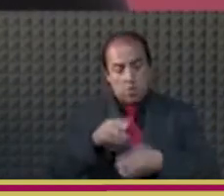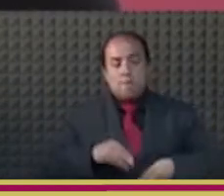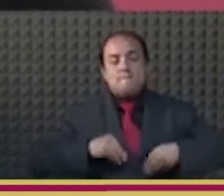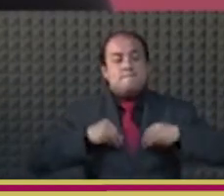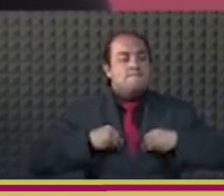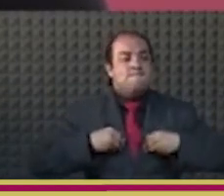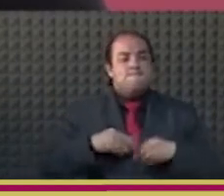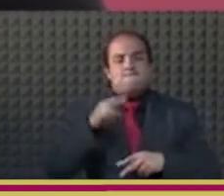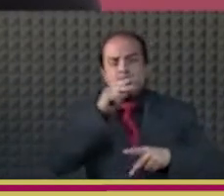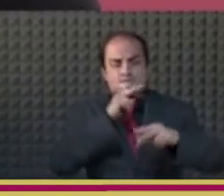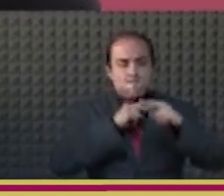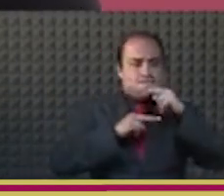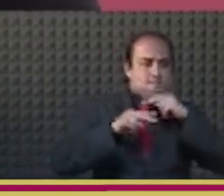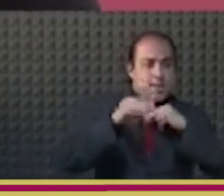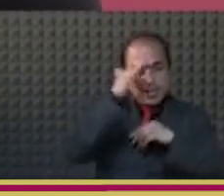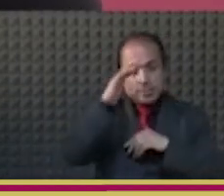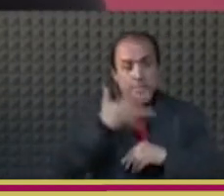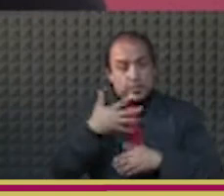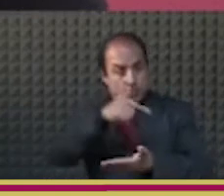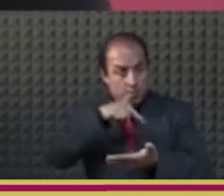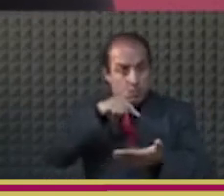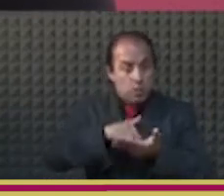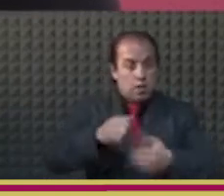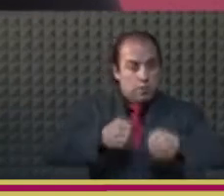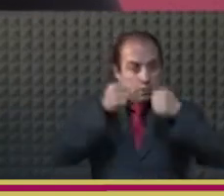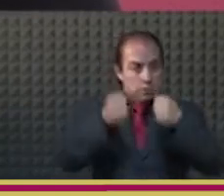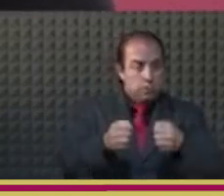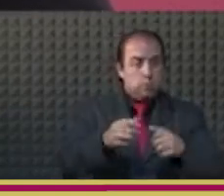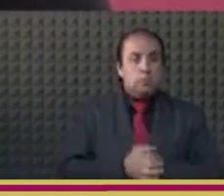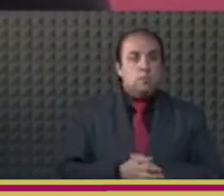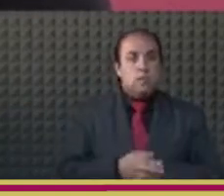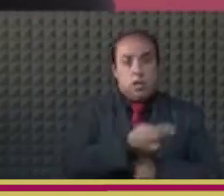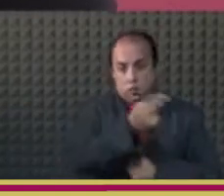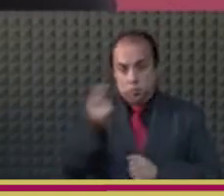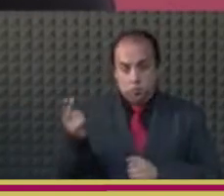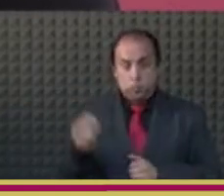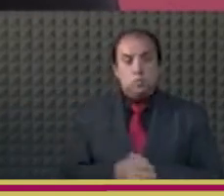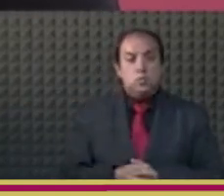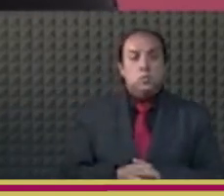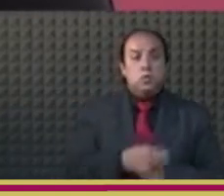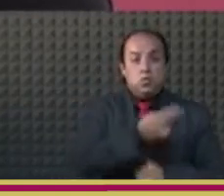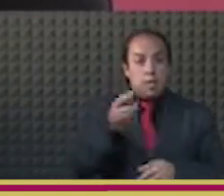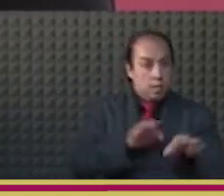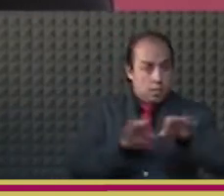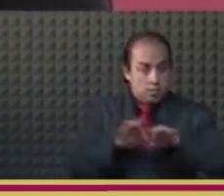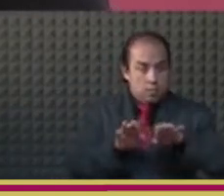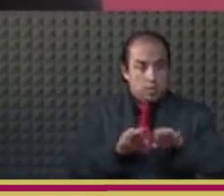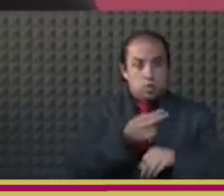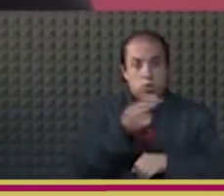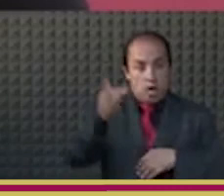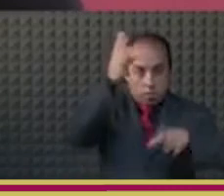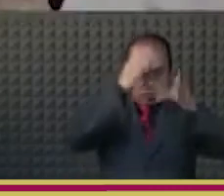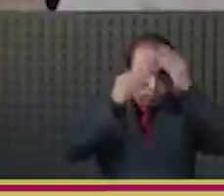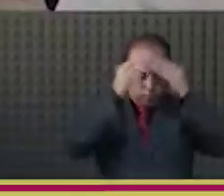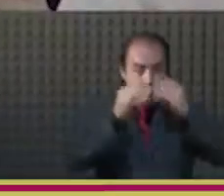esa angustia y sepan que hay un espacio garantizado para ustedes, para que trabajen, para que se formen